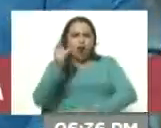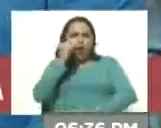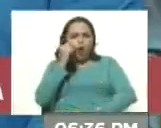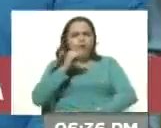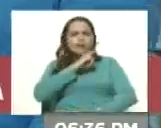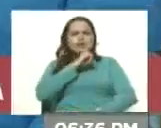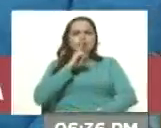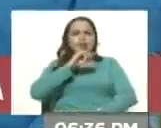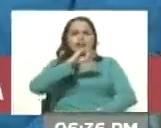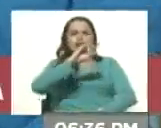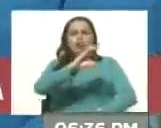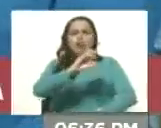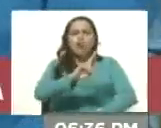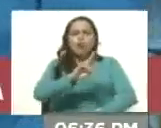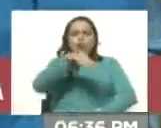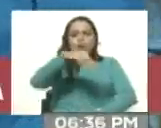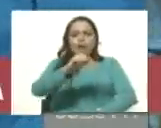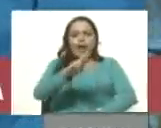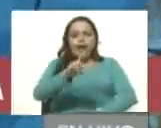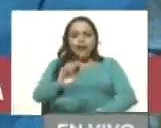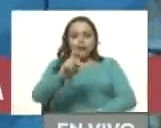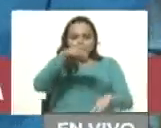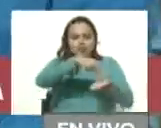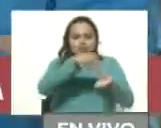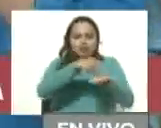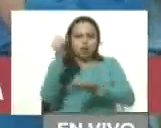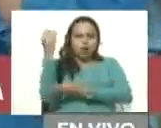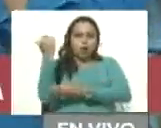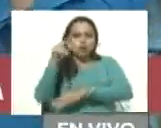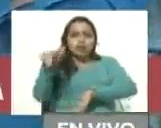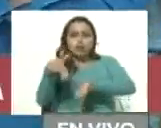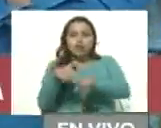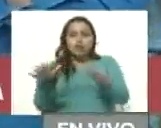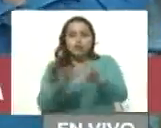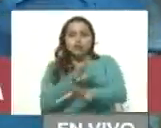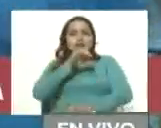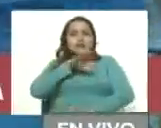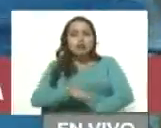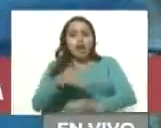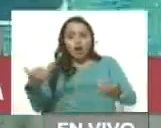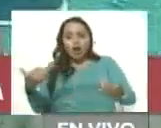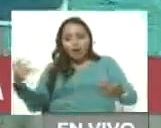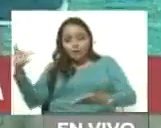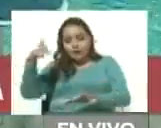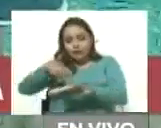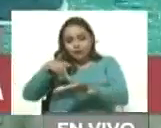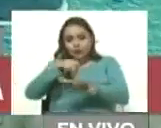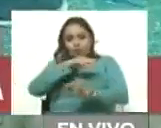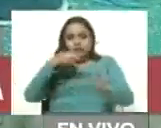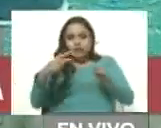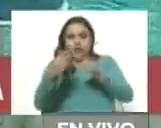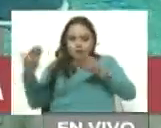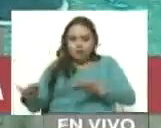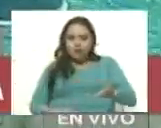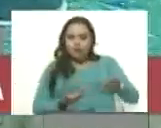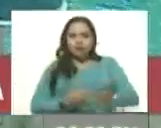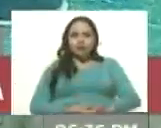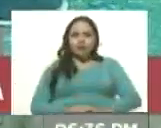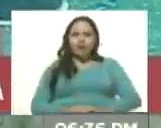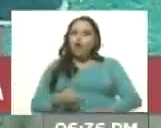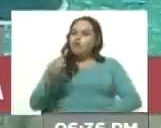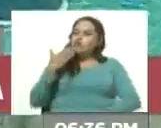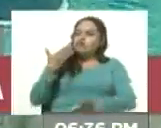uno de los participantes de este congreso nacional de historia y que a partir de este momento se une a 360 bienvenidos muchas gracias a boris